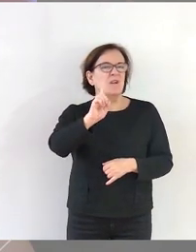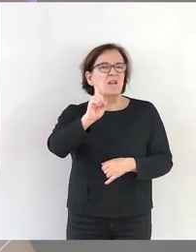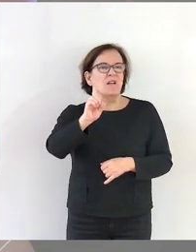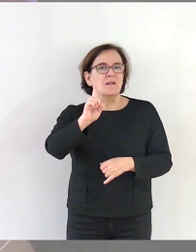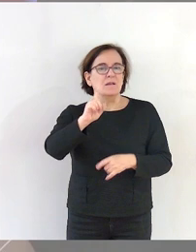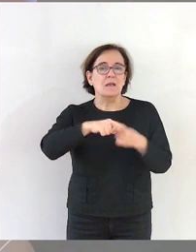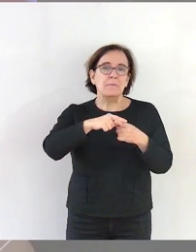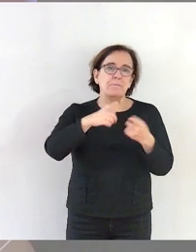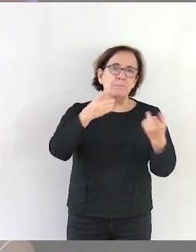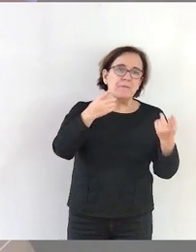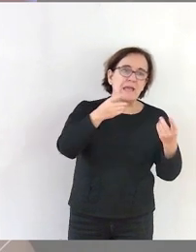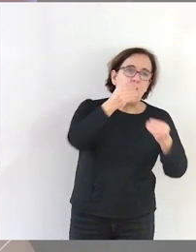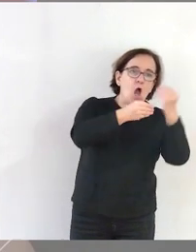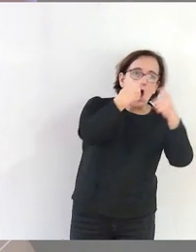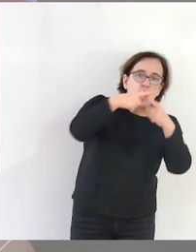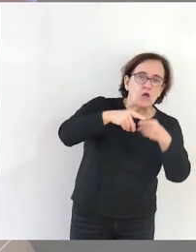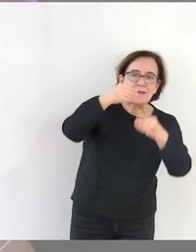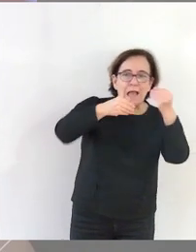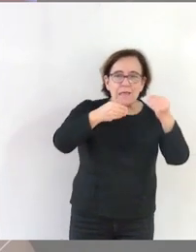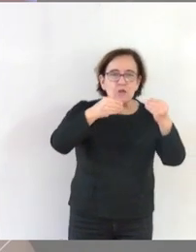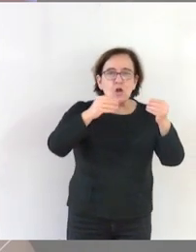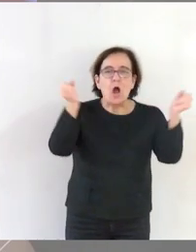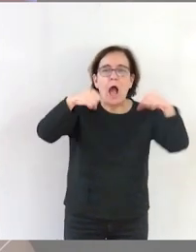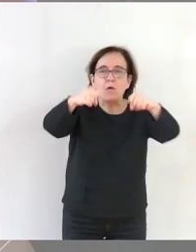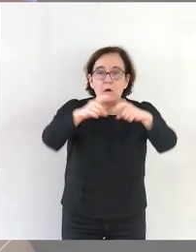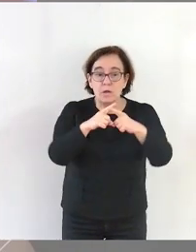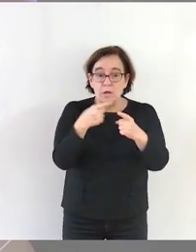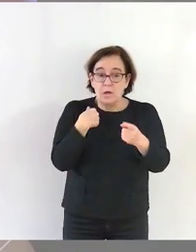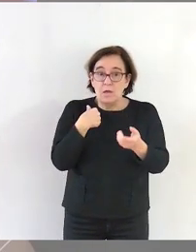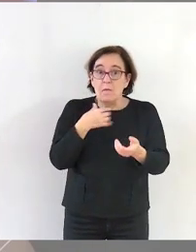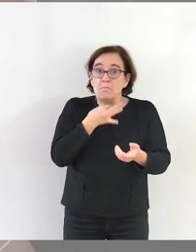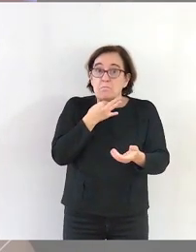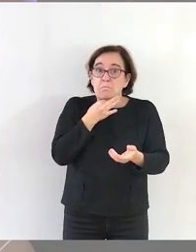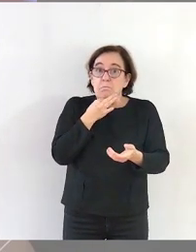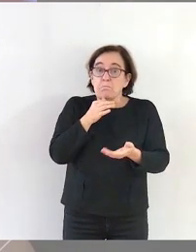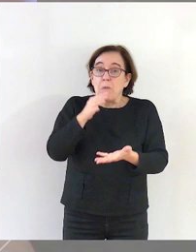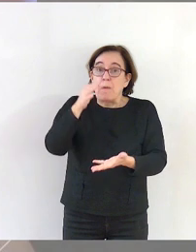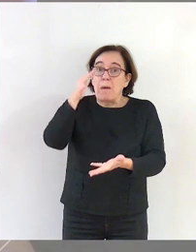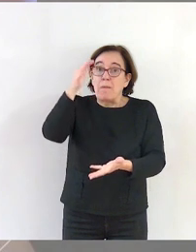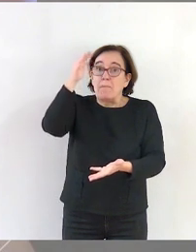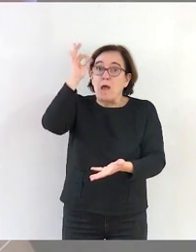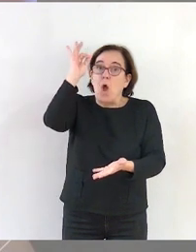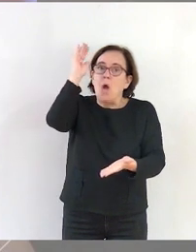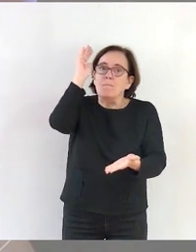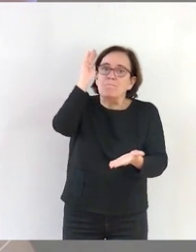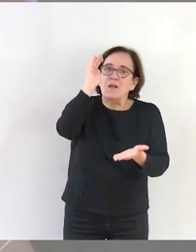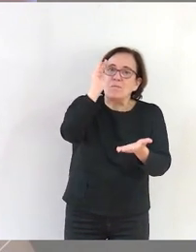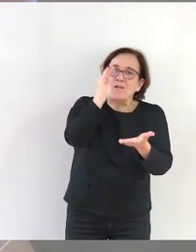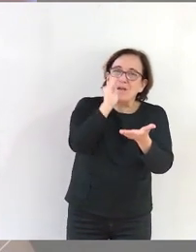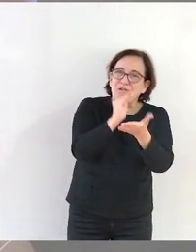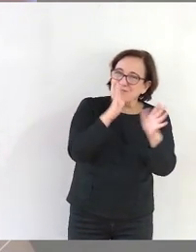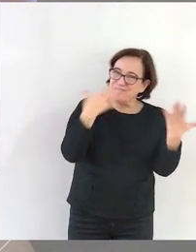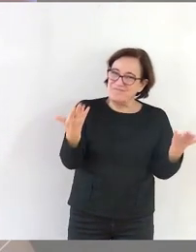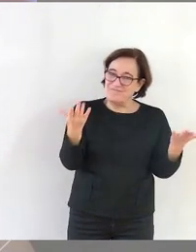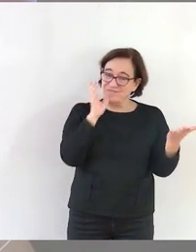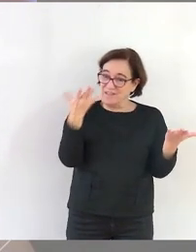botella está medio llena o medio vacía Lo importante es si la botella se está llenando o se está Vaciando y que se